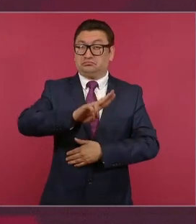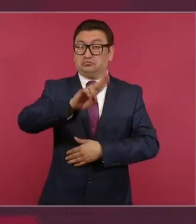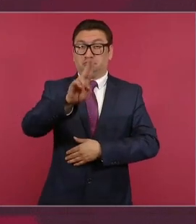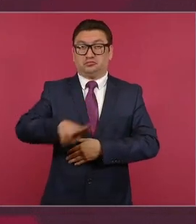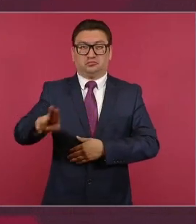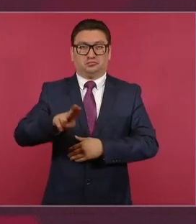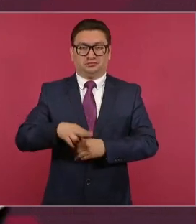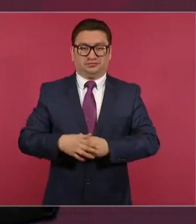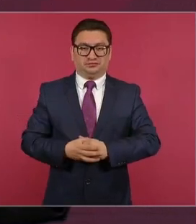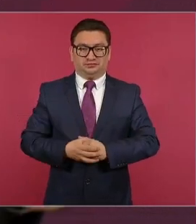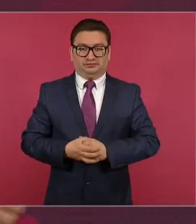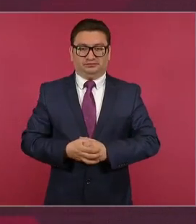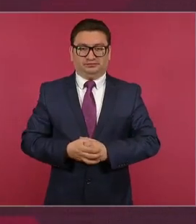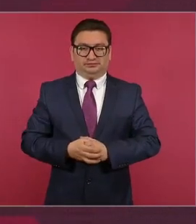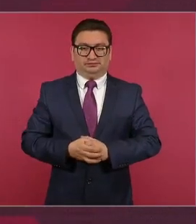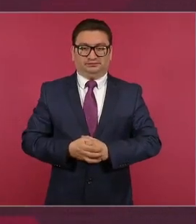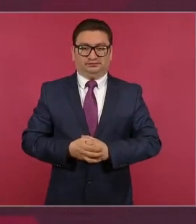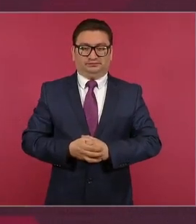Pero